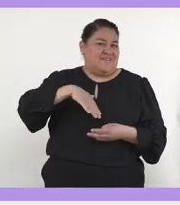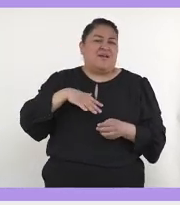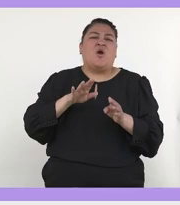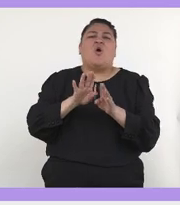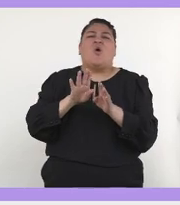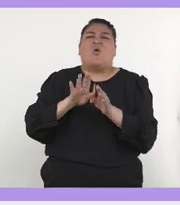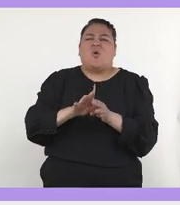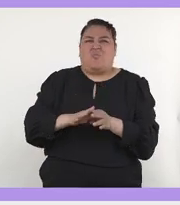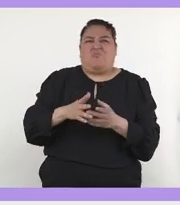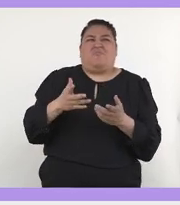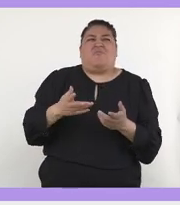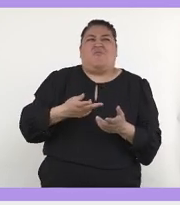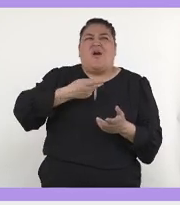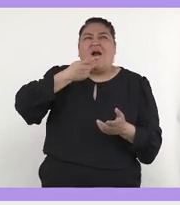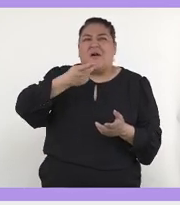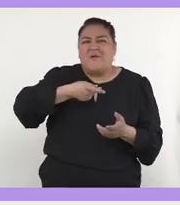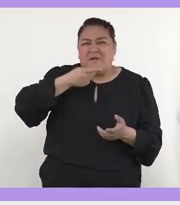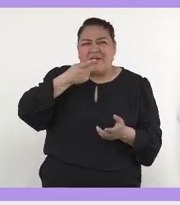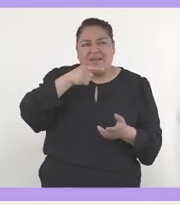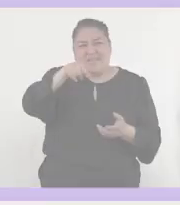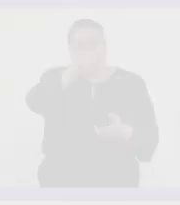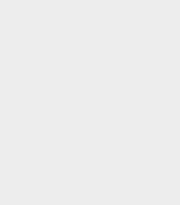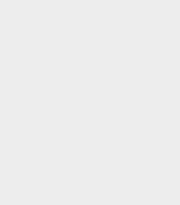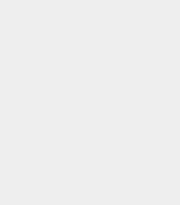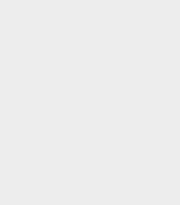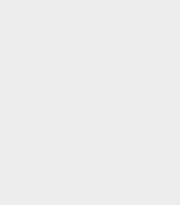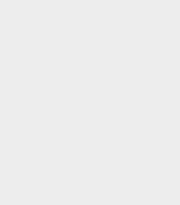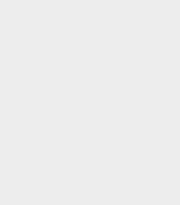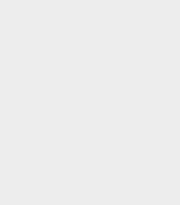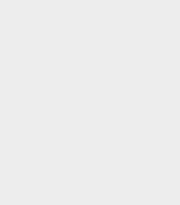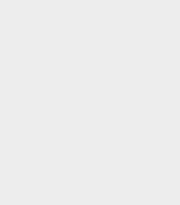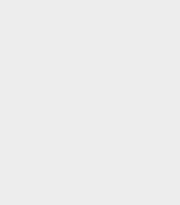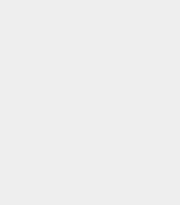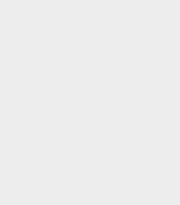Así que el escenario es todo tuyo